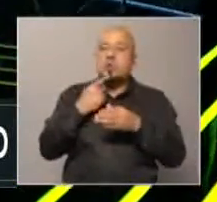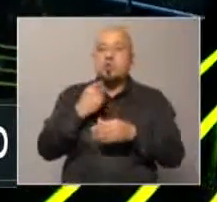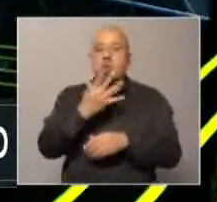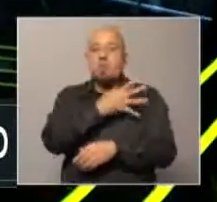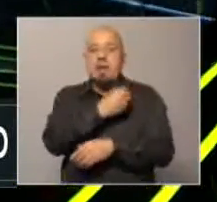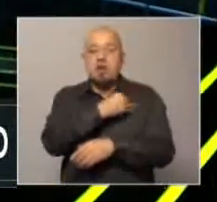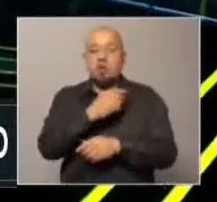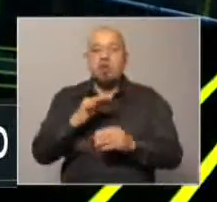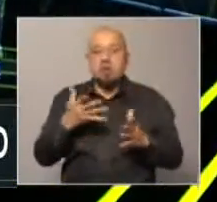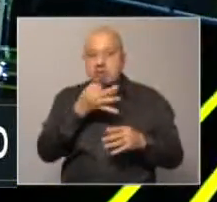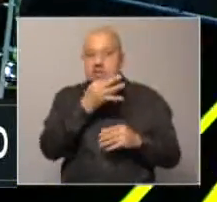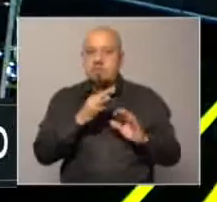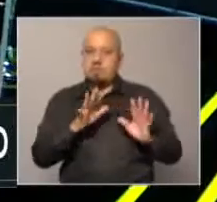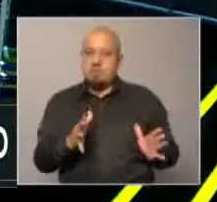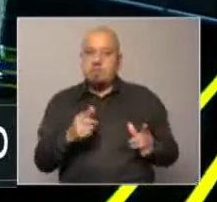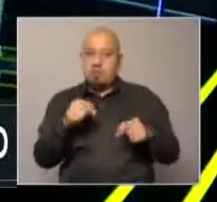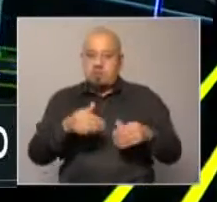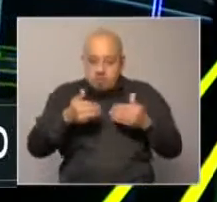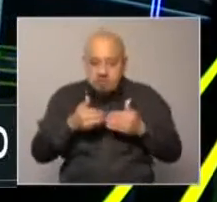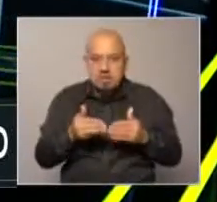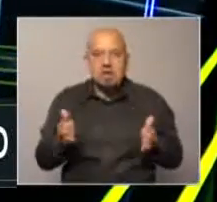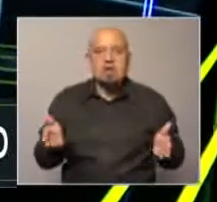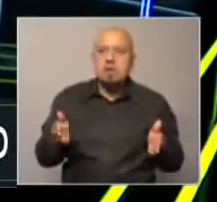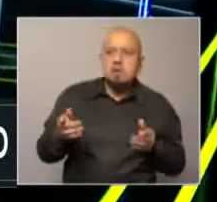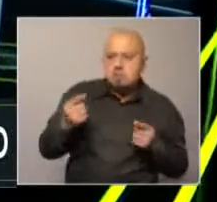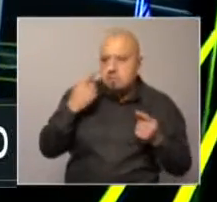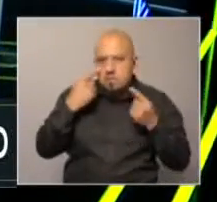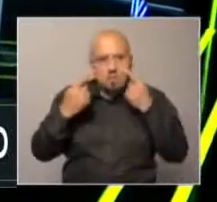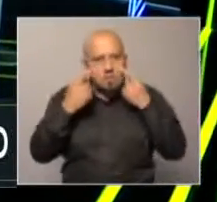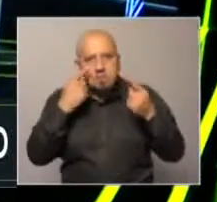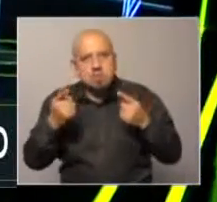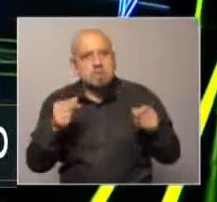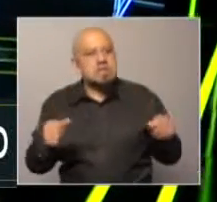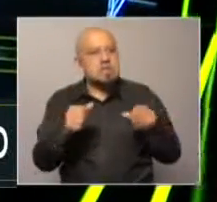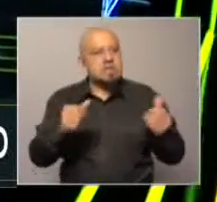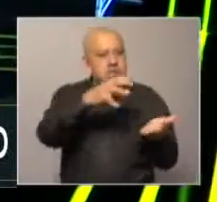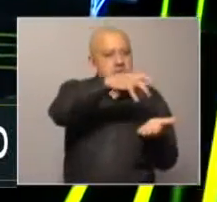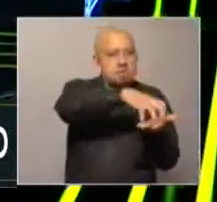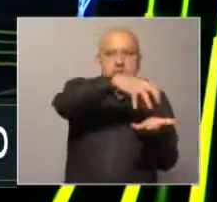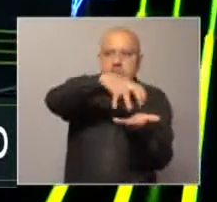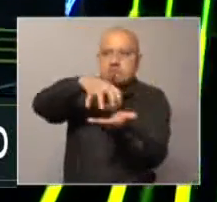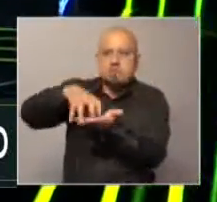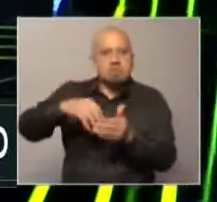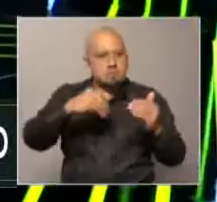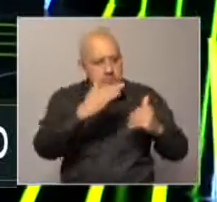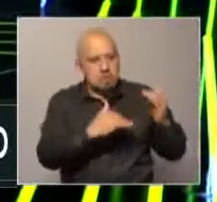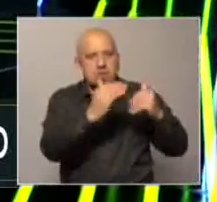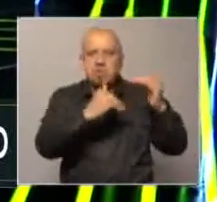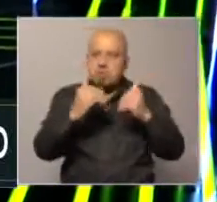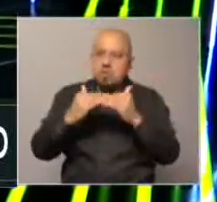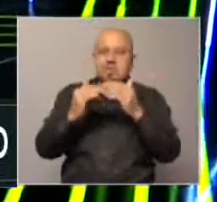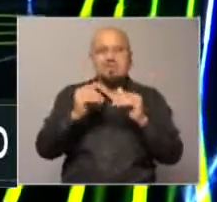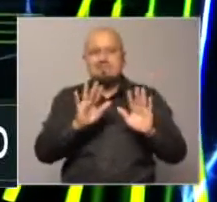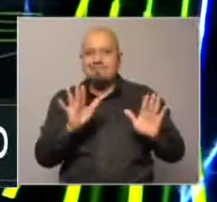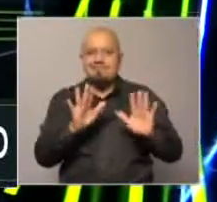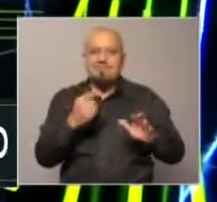presidenta del INISA de que cuando llegaron y vieron esa infraestructura que se había construido, en algunos casos no estaba en condiciones o duró muy poco